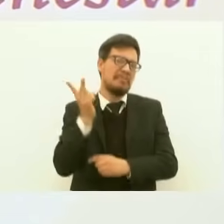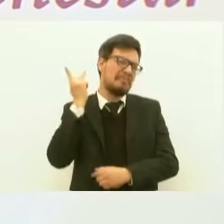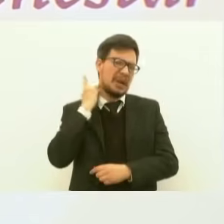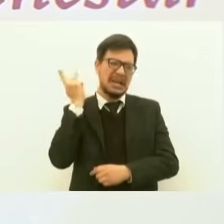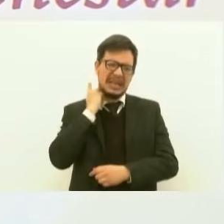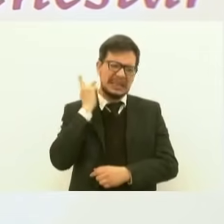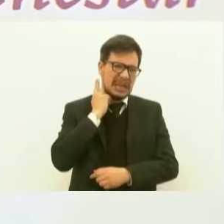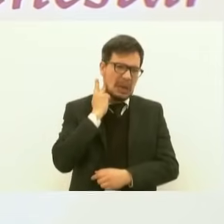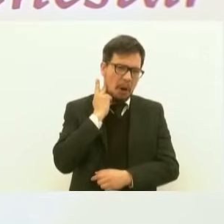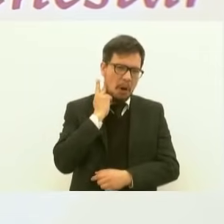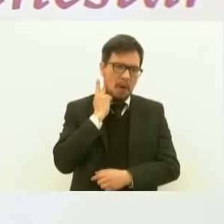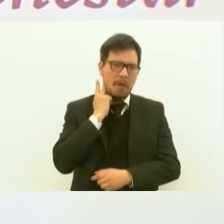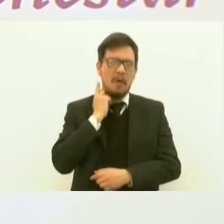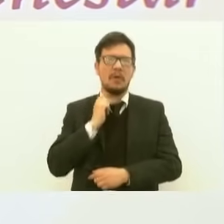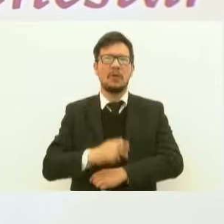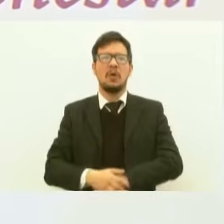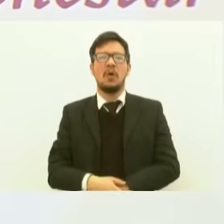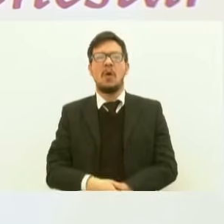o